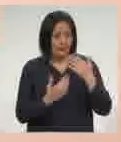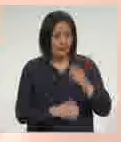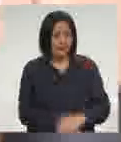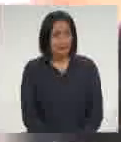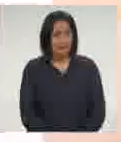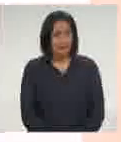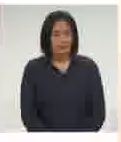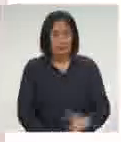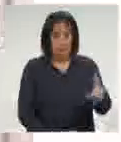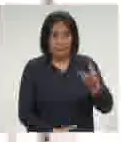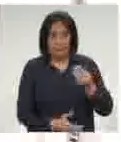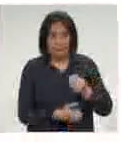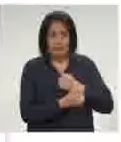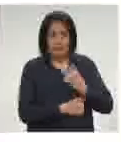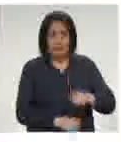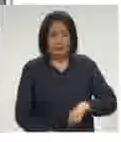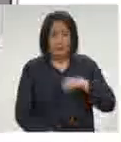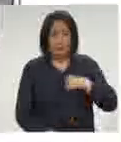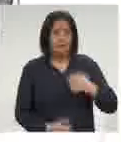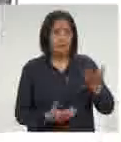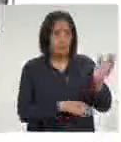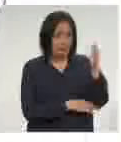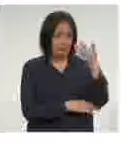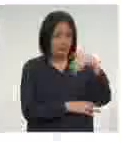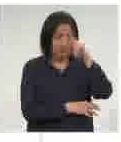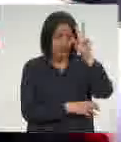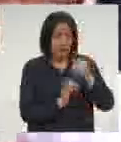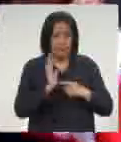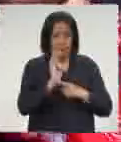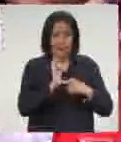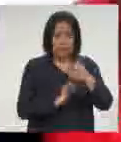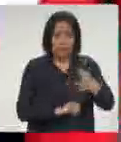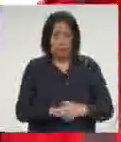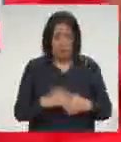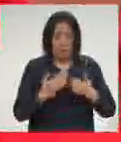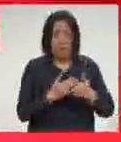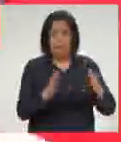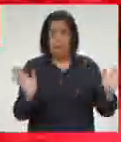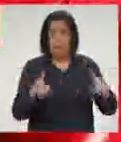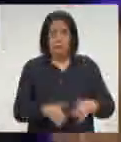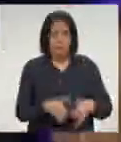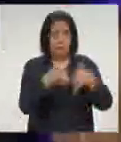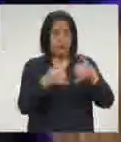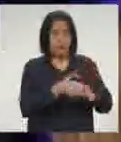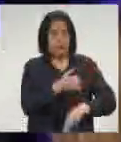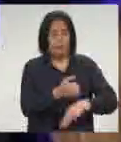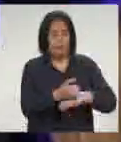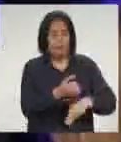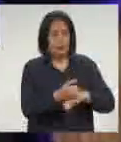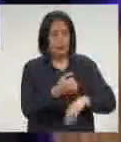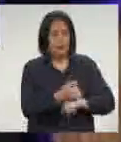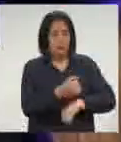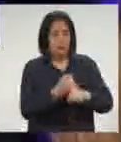recibe con amor y orgullo la bandera peruana que mostrará en la gala de apertura de la copa del mundo llegó flores